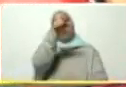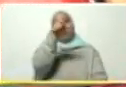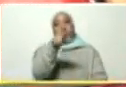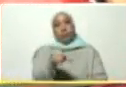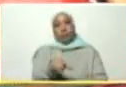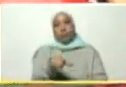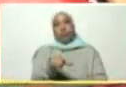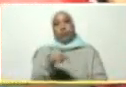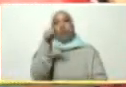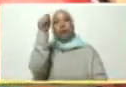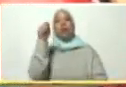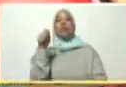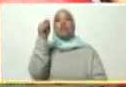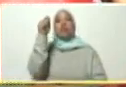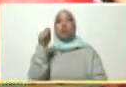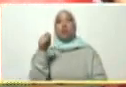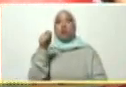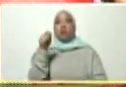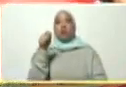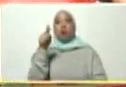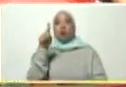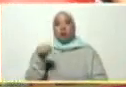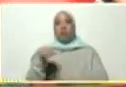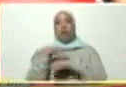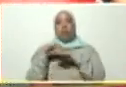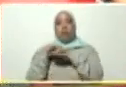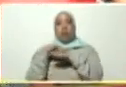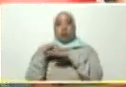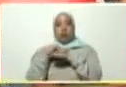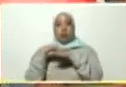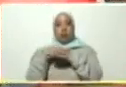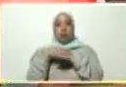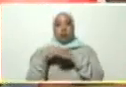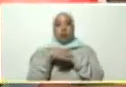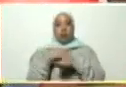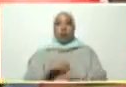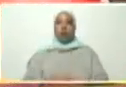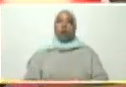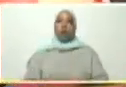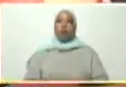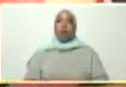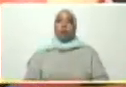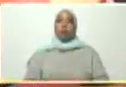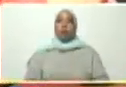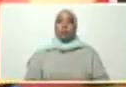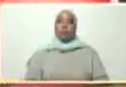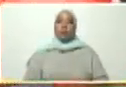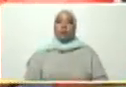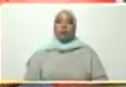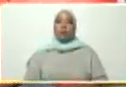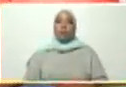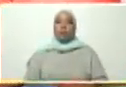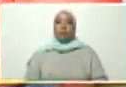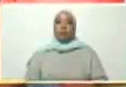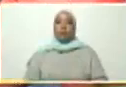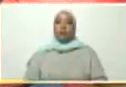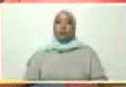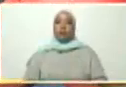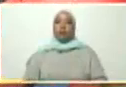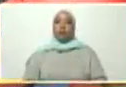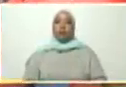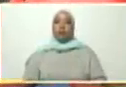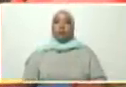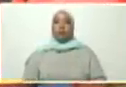diputado Francisco Torreón la ministro también el compañero taret el